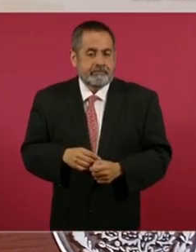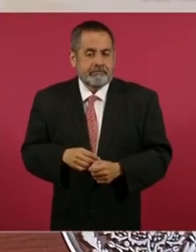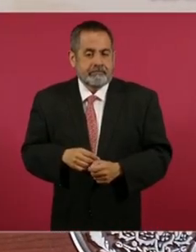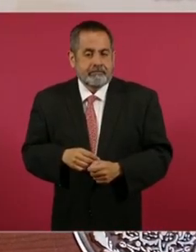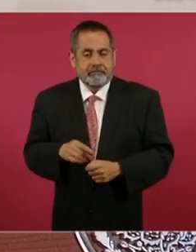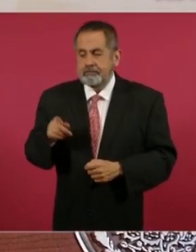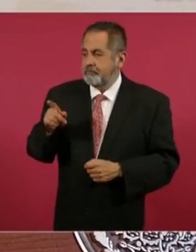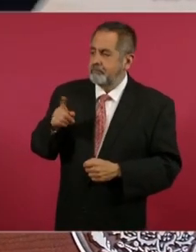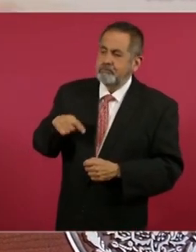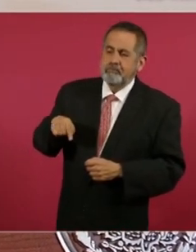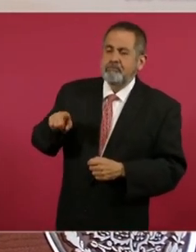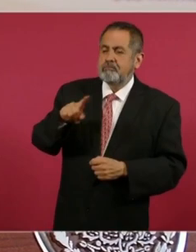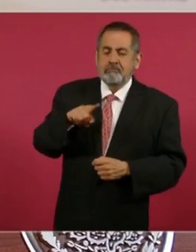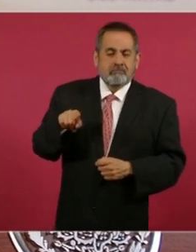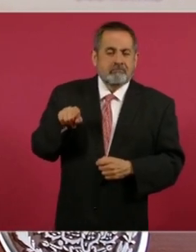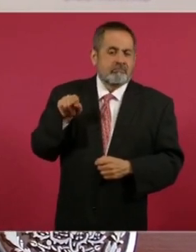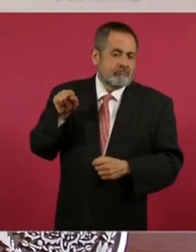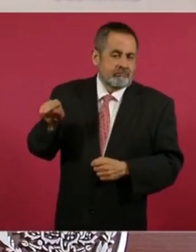hicieron un enjuague,